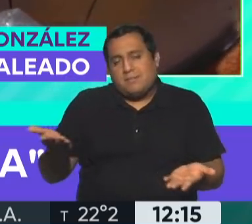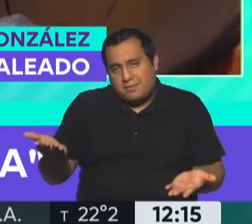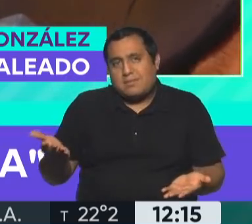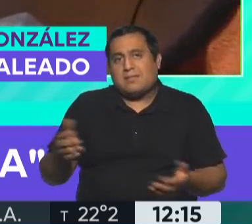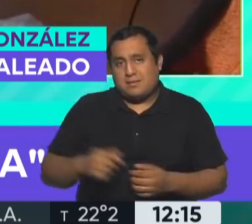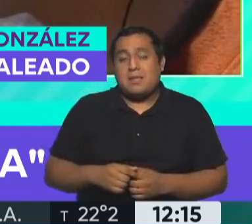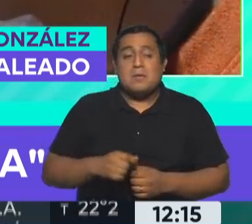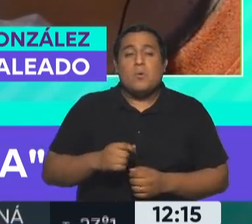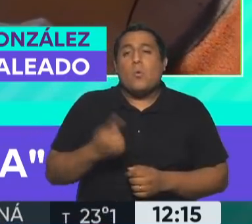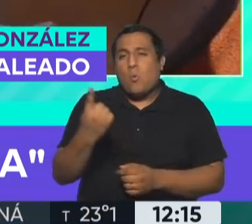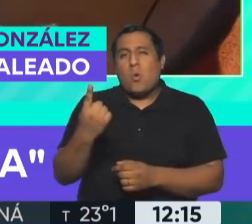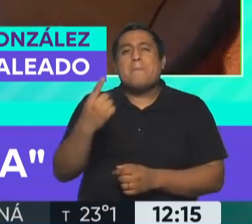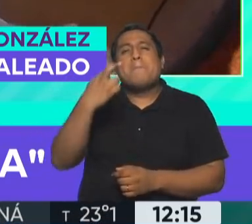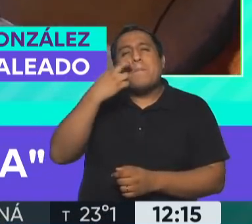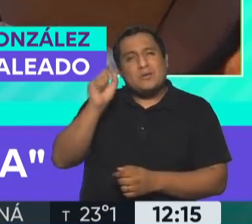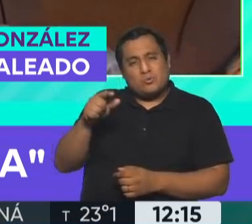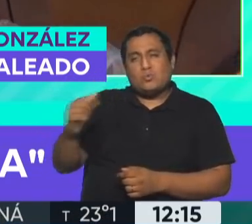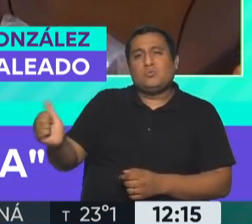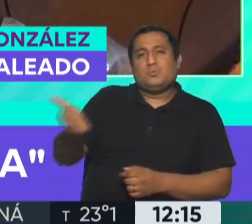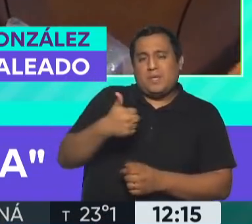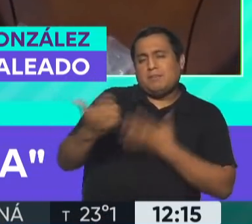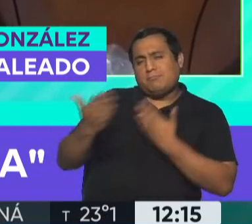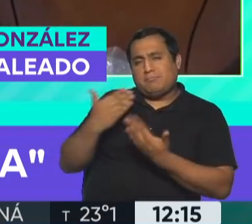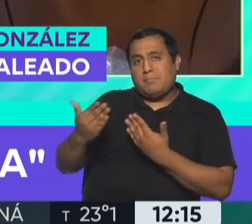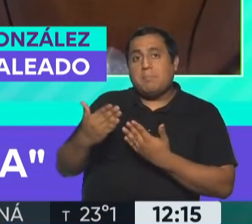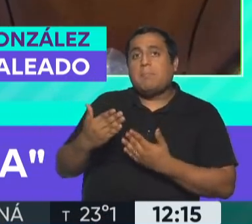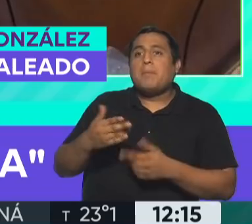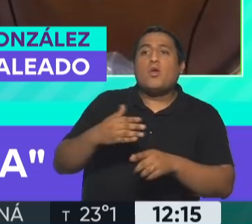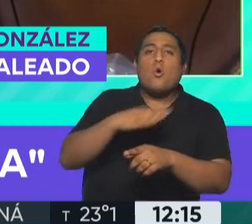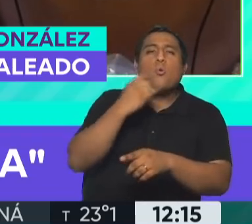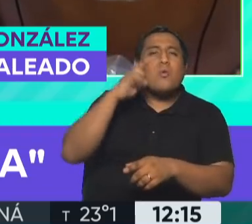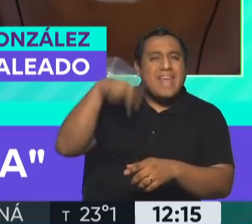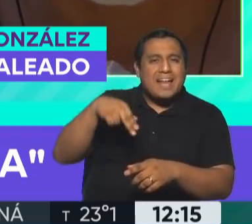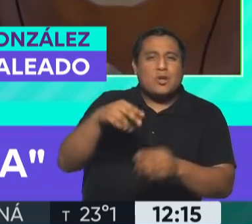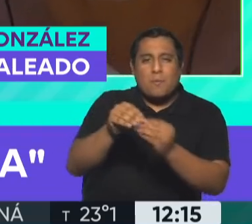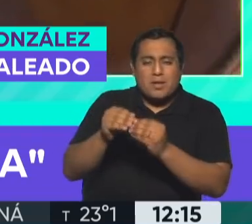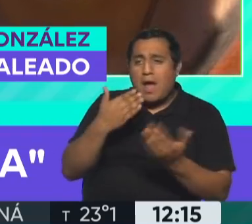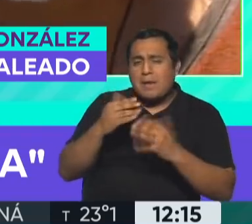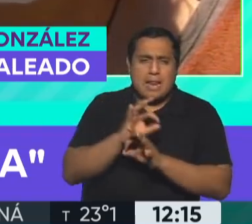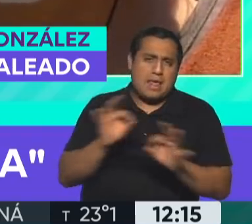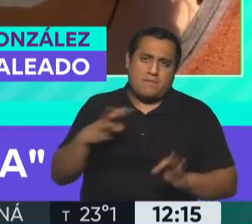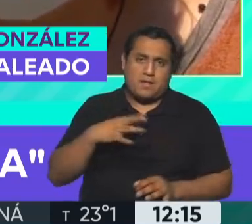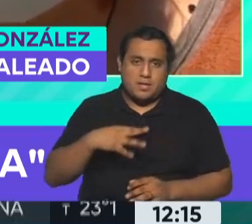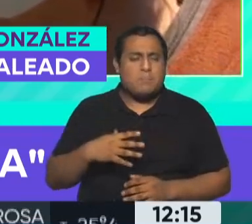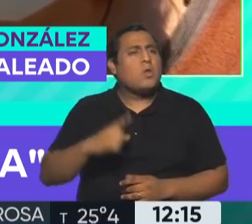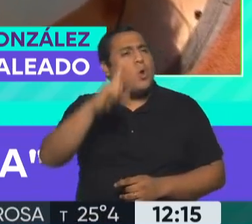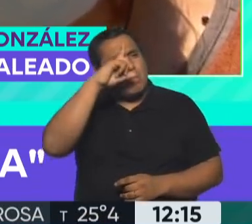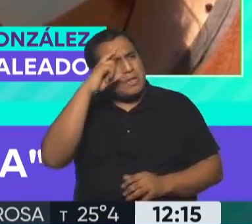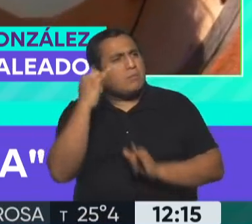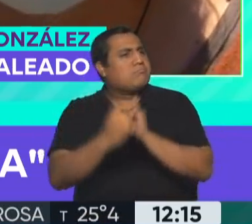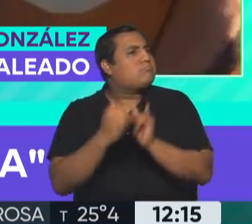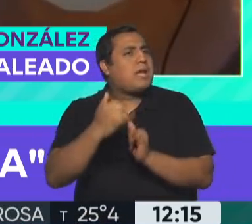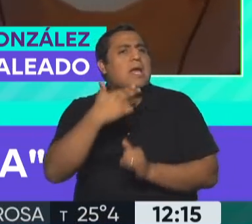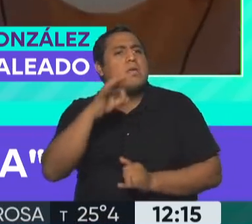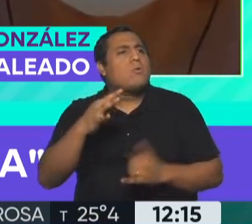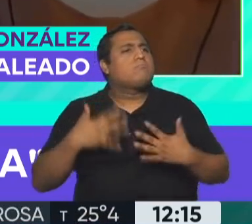recién se acercó el papá de uno de los nenes, de Julián, pero todavía no pude hablar con él. Cintia, ¿qué le dicen en el hospital sobre el estado de